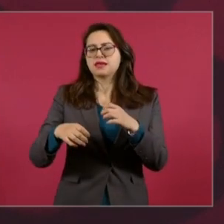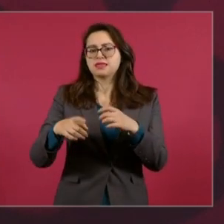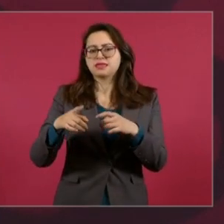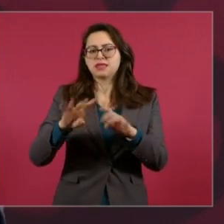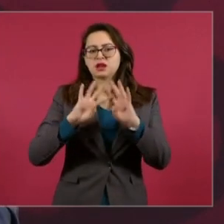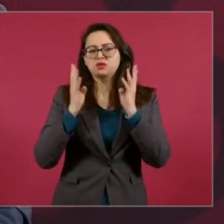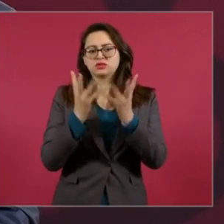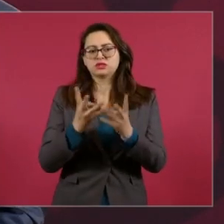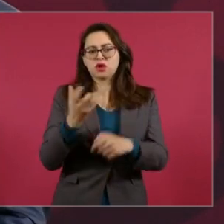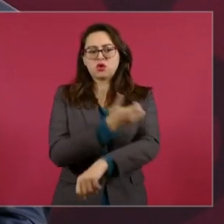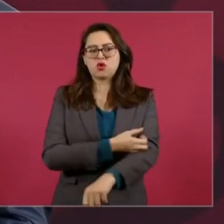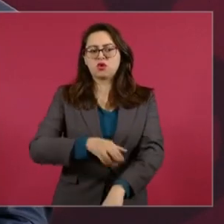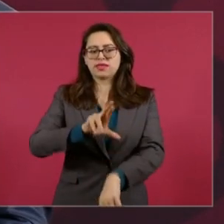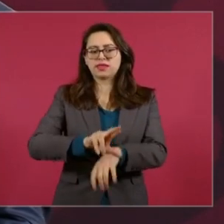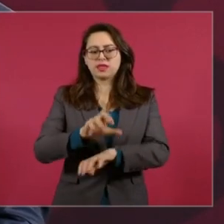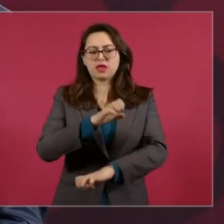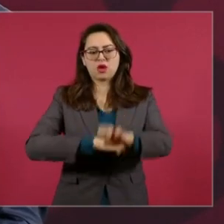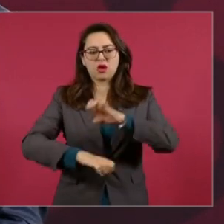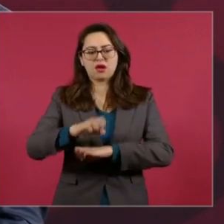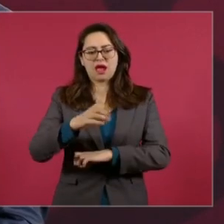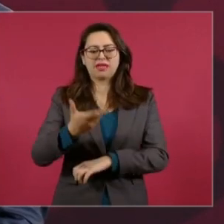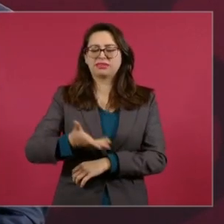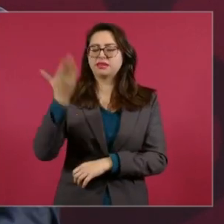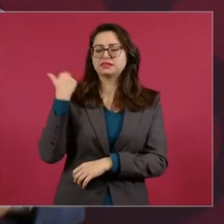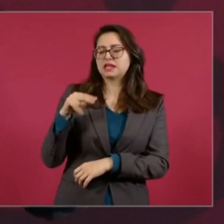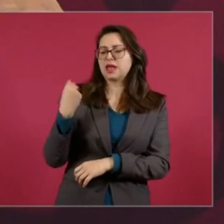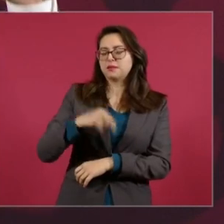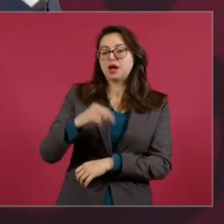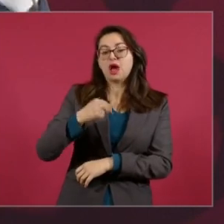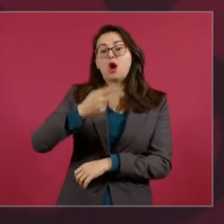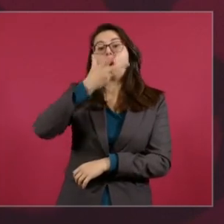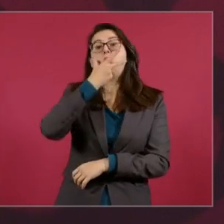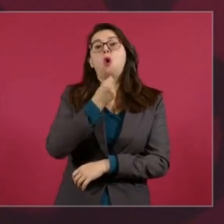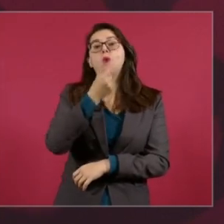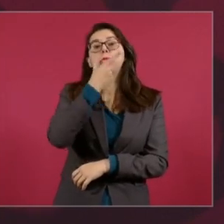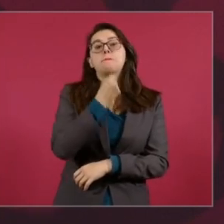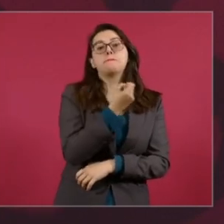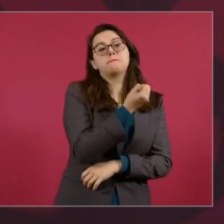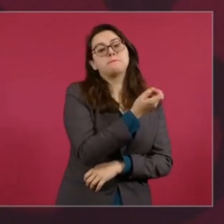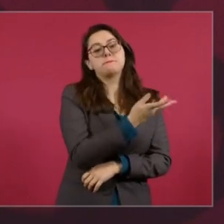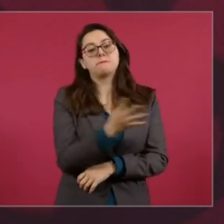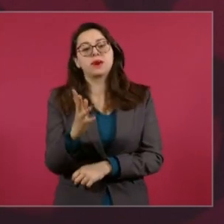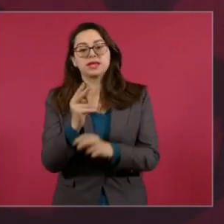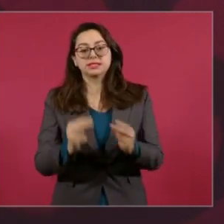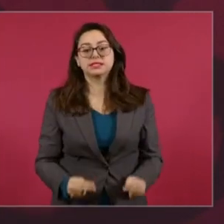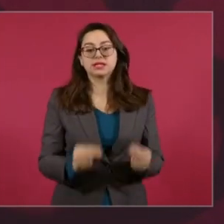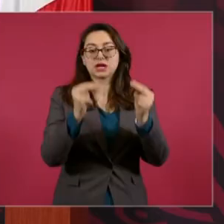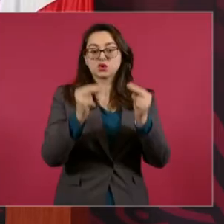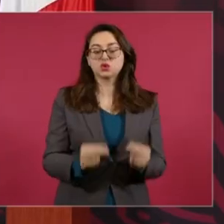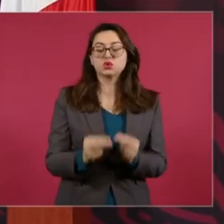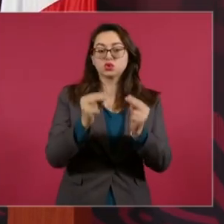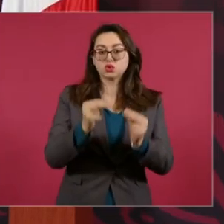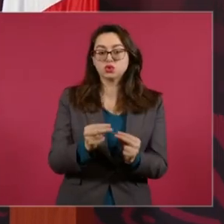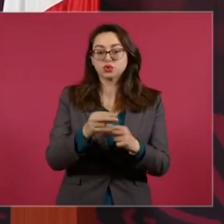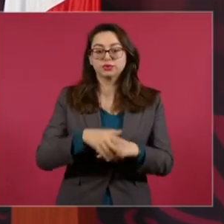la asociación en aquel entonces de hombres de negocios, son dos. Del Consejo Coordinador.